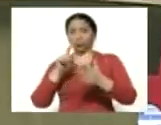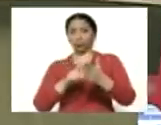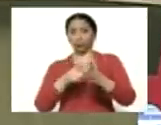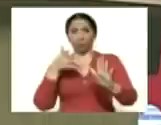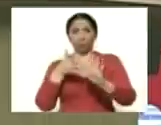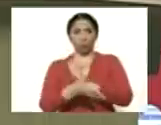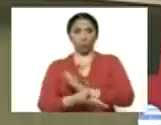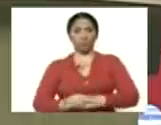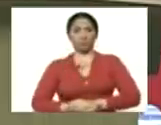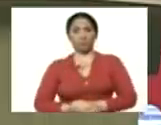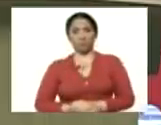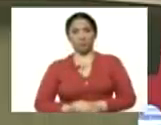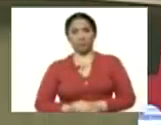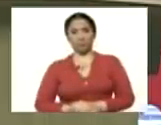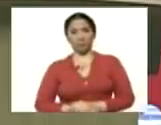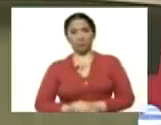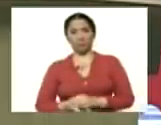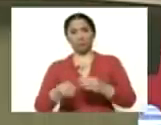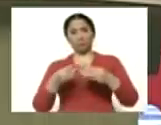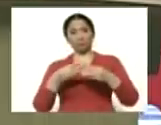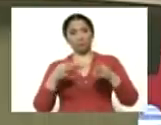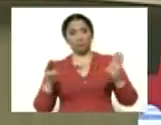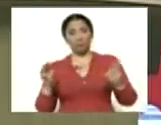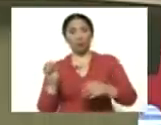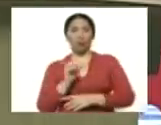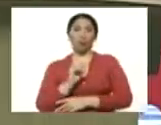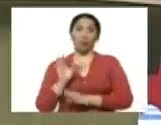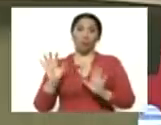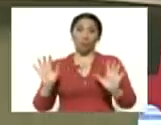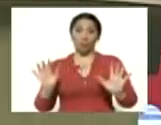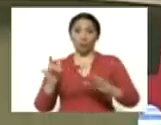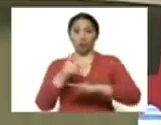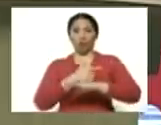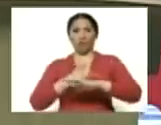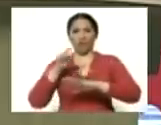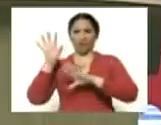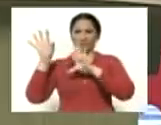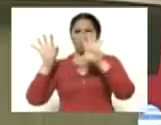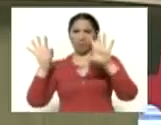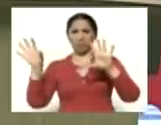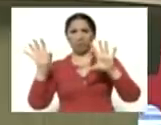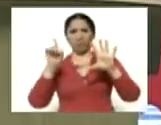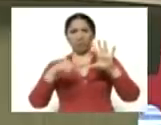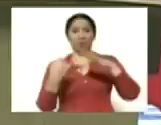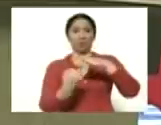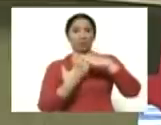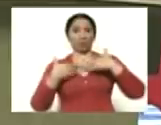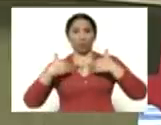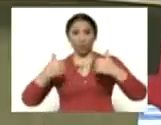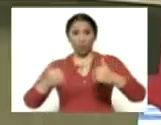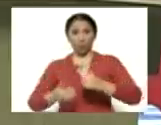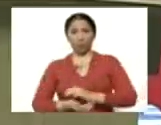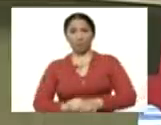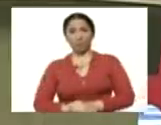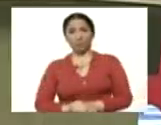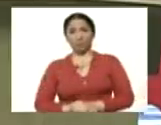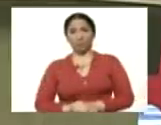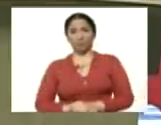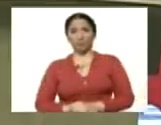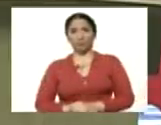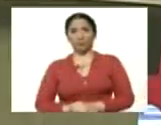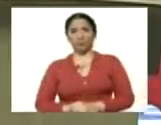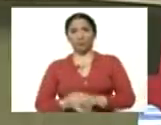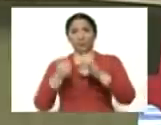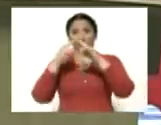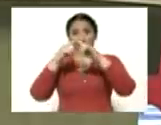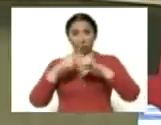a el público, con respecto a los gobiernos, con respecto a las instituciones de salud, por supuesto, las